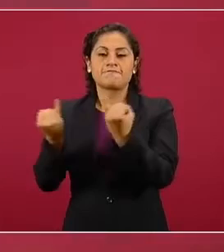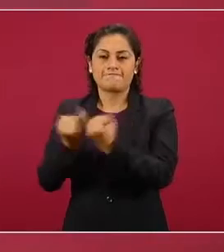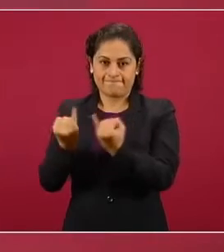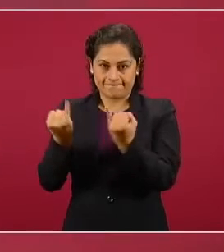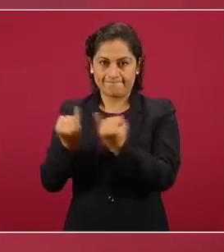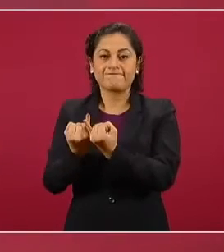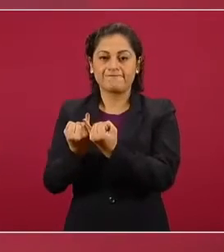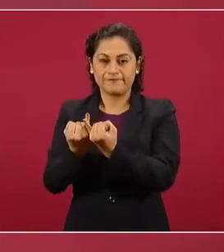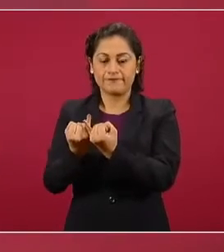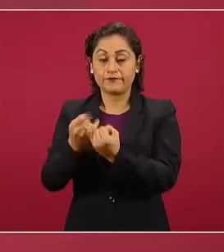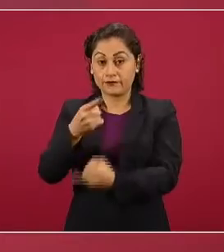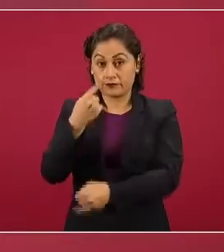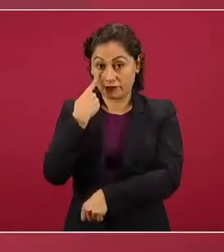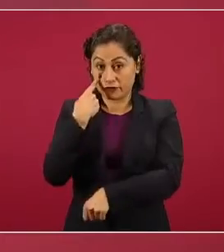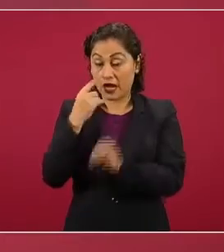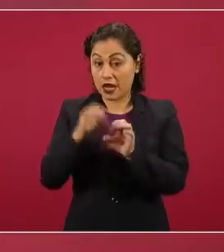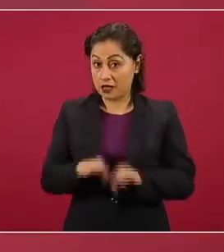sepa,